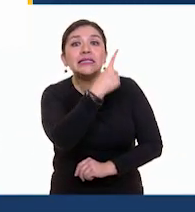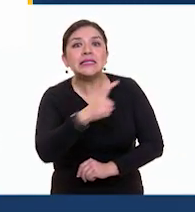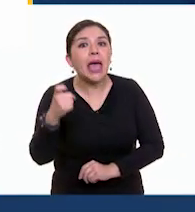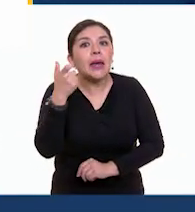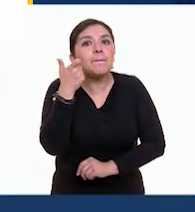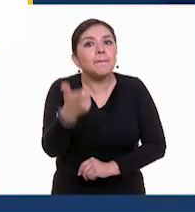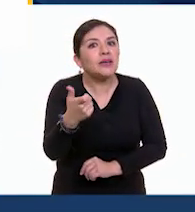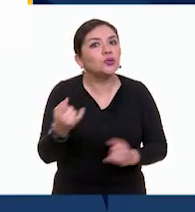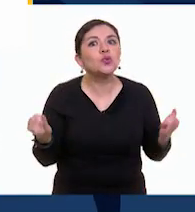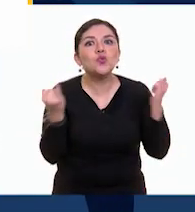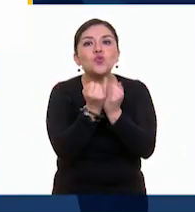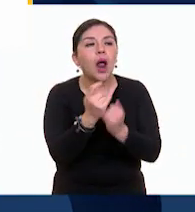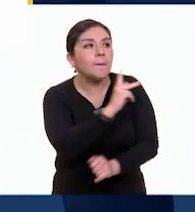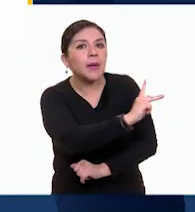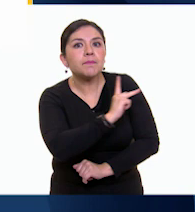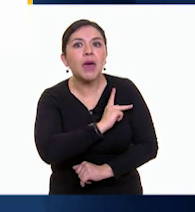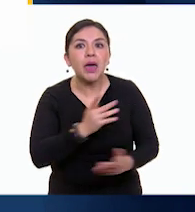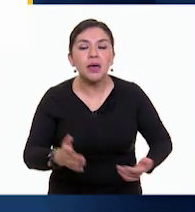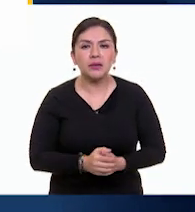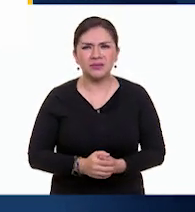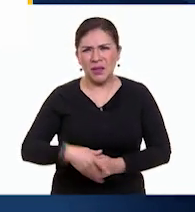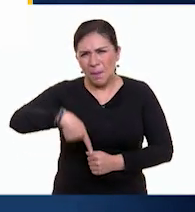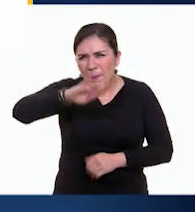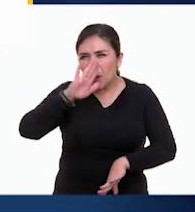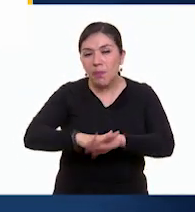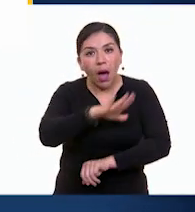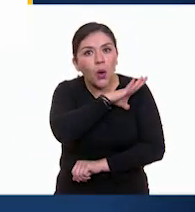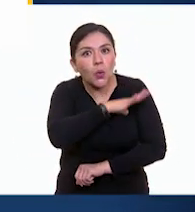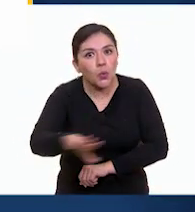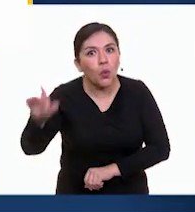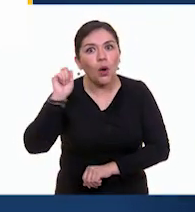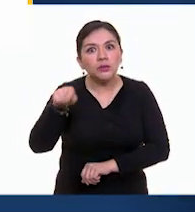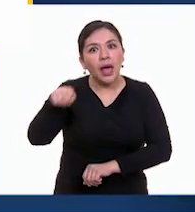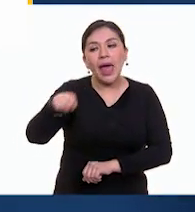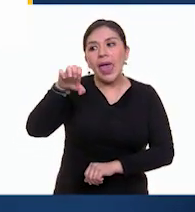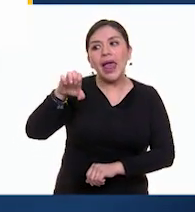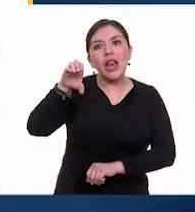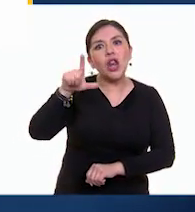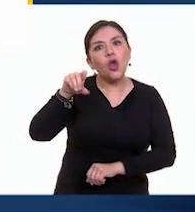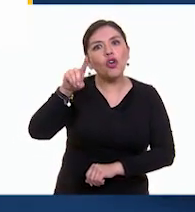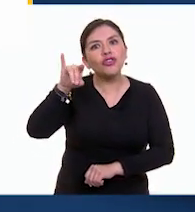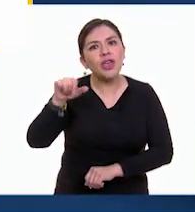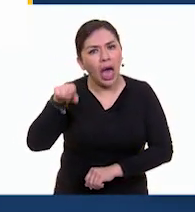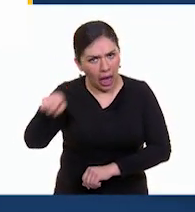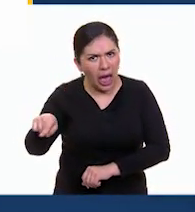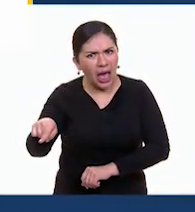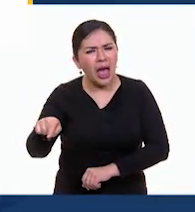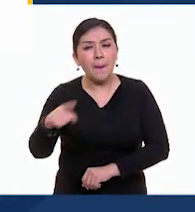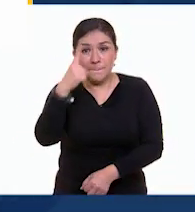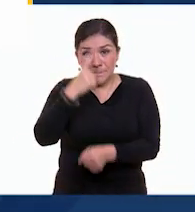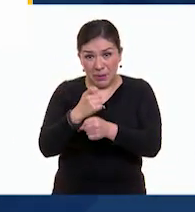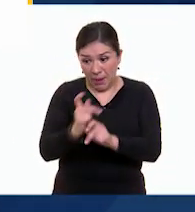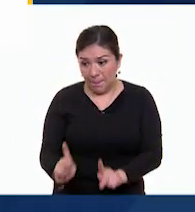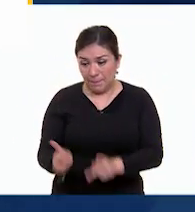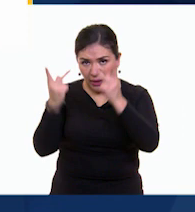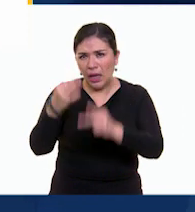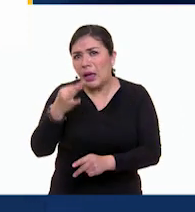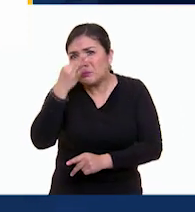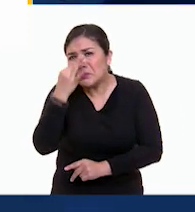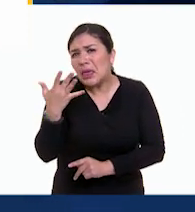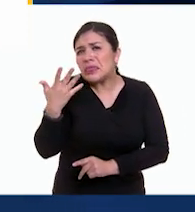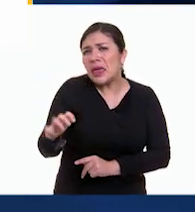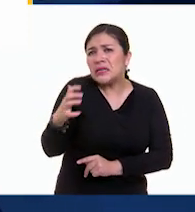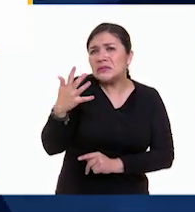100 pesos como María. Pero lo más impresionante es el caso de Elodia. Ella en la primera venta solo llevaba